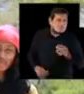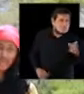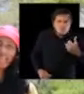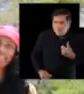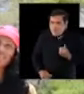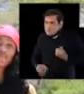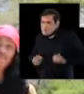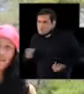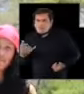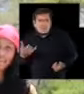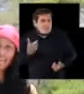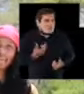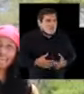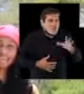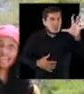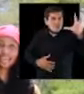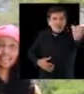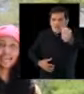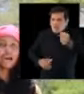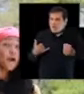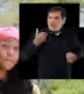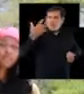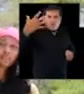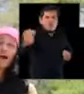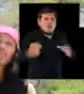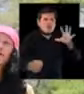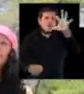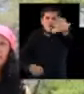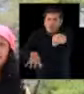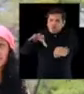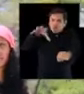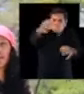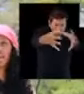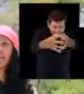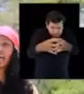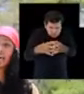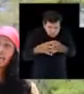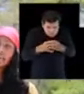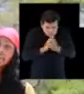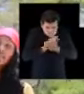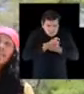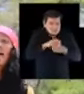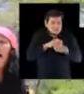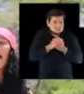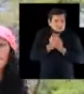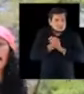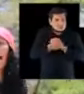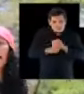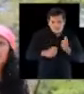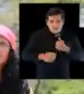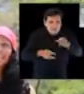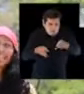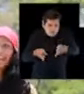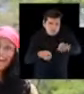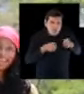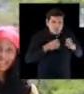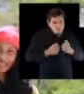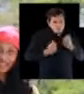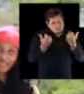monstruos Más infames Buscando presas Jóvenes Para su